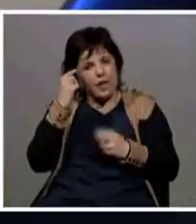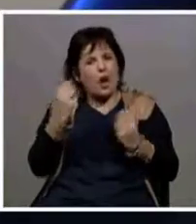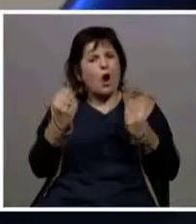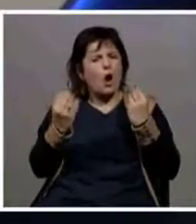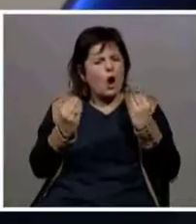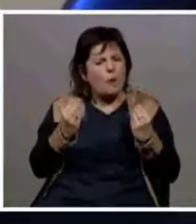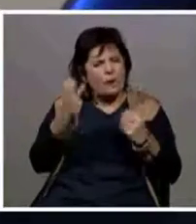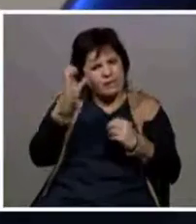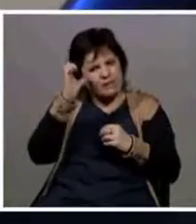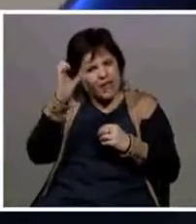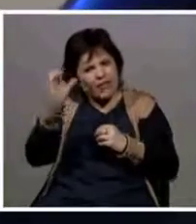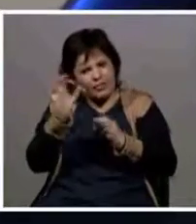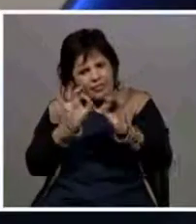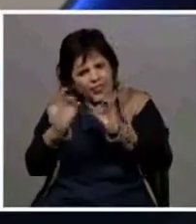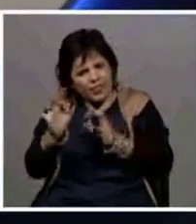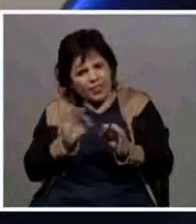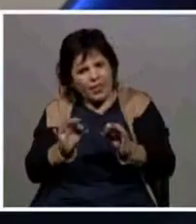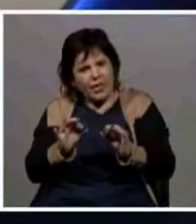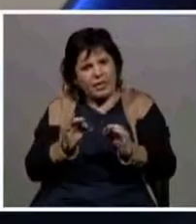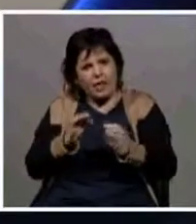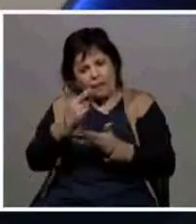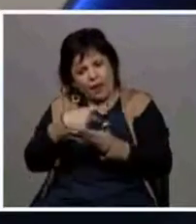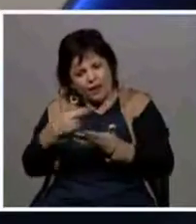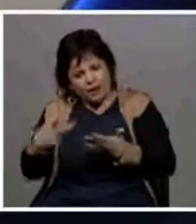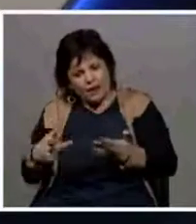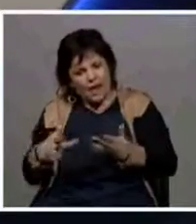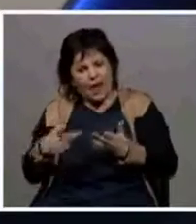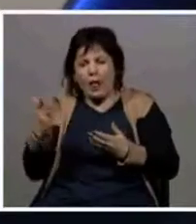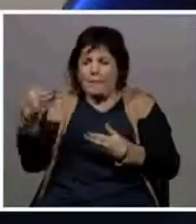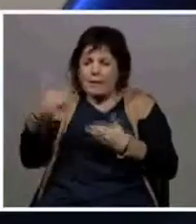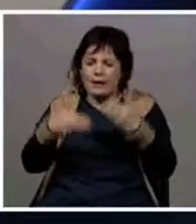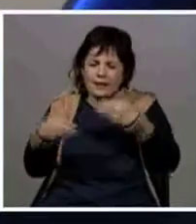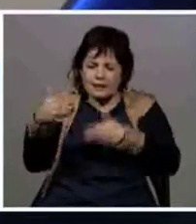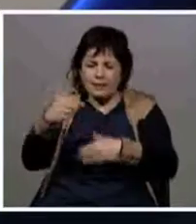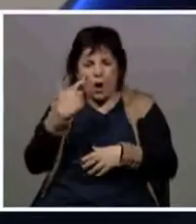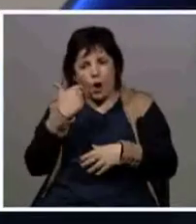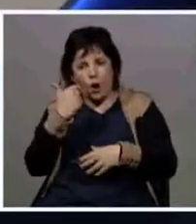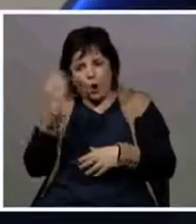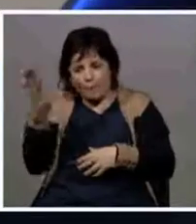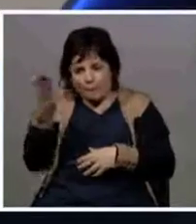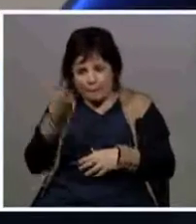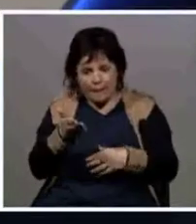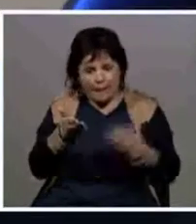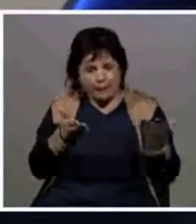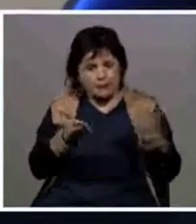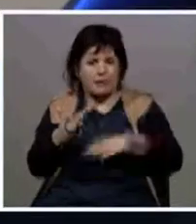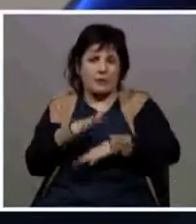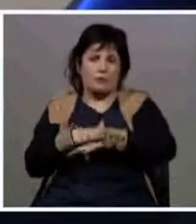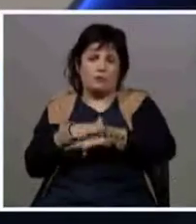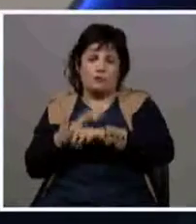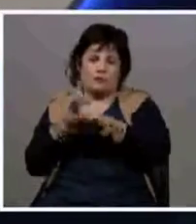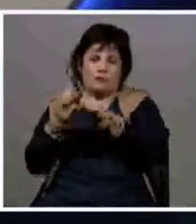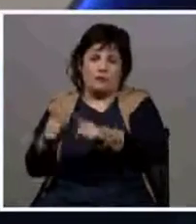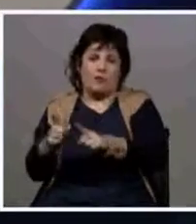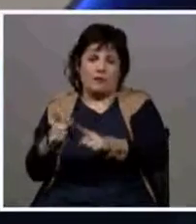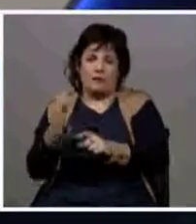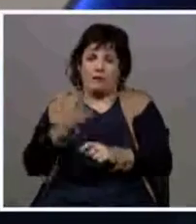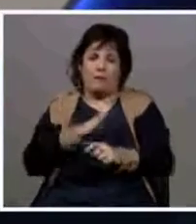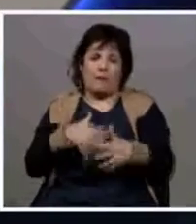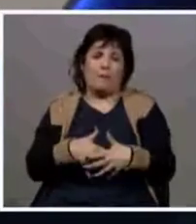relacional hay que pensar una estrategia que involucre la participación también de los hombres y sus responsabilidades reproductivas